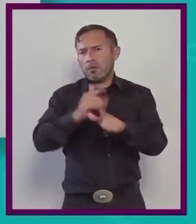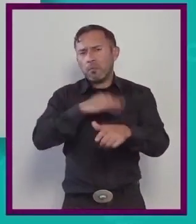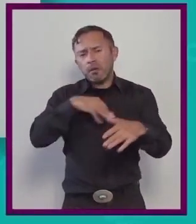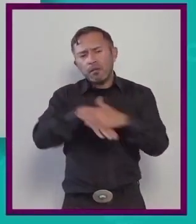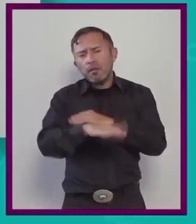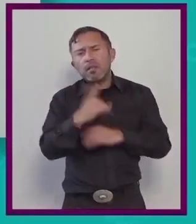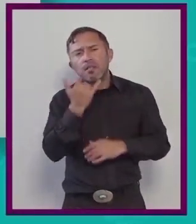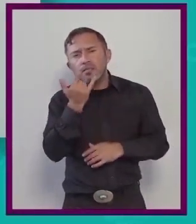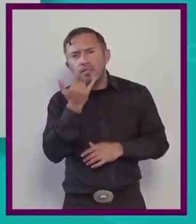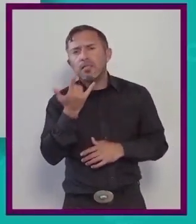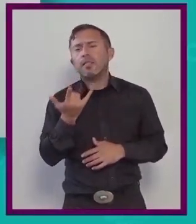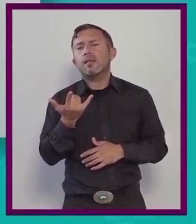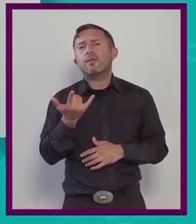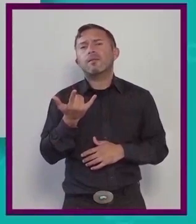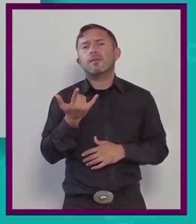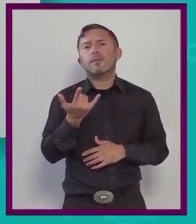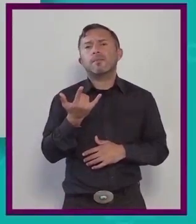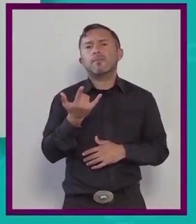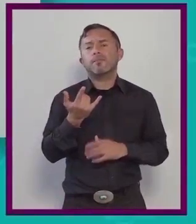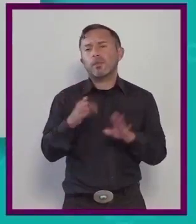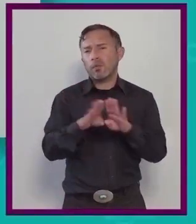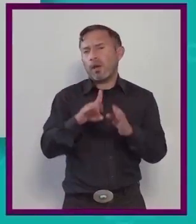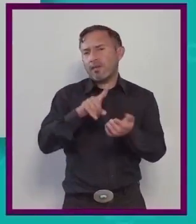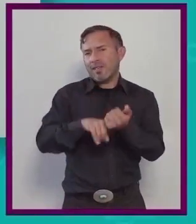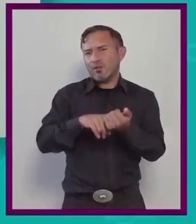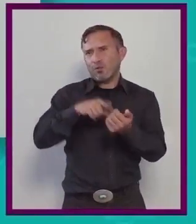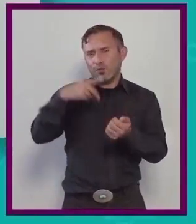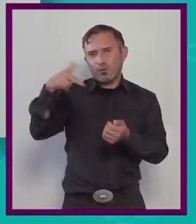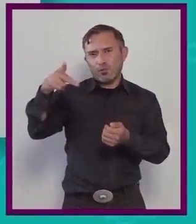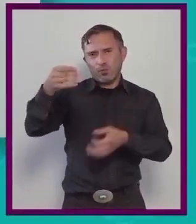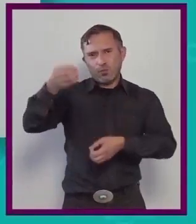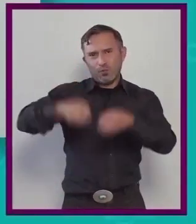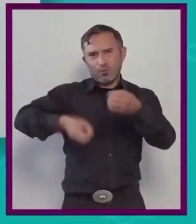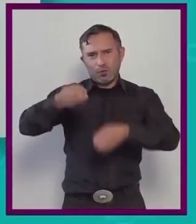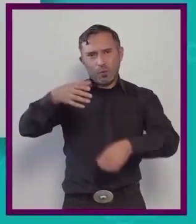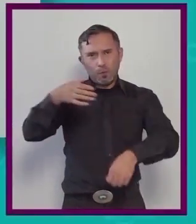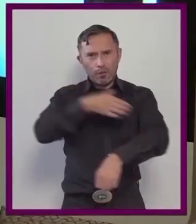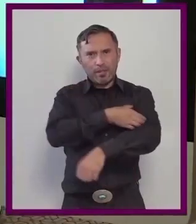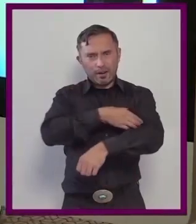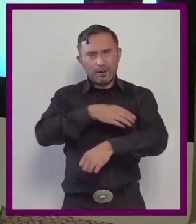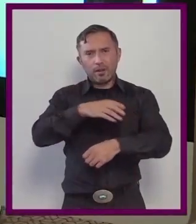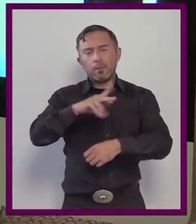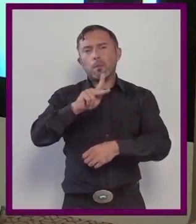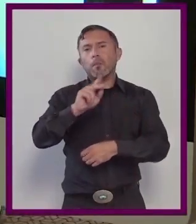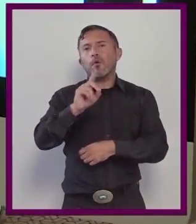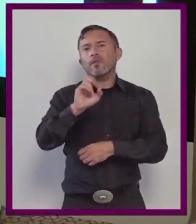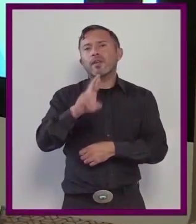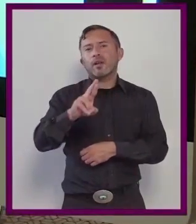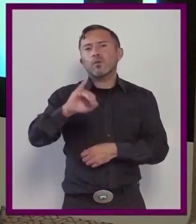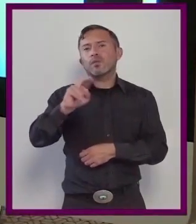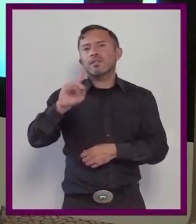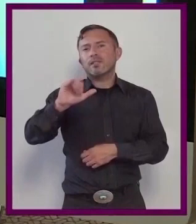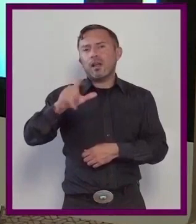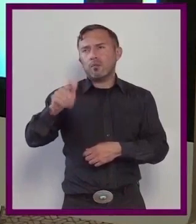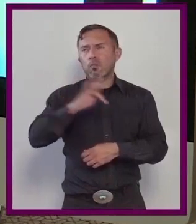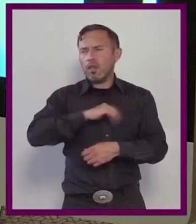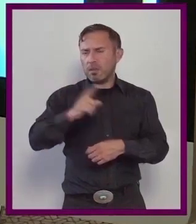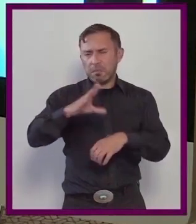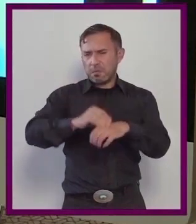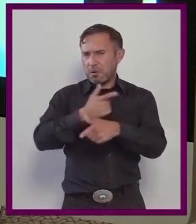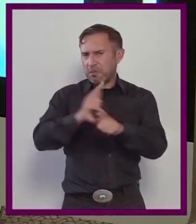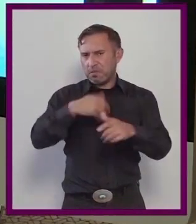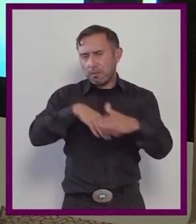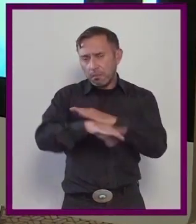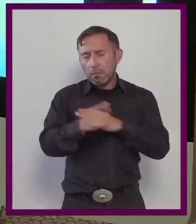audiencia de lo que se esté llevando a cabo dentro del Poder Judicial. sea, porque tenemos diferentes audiencias dentro de